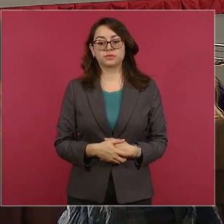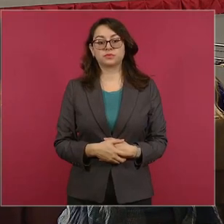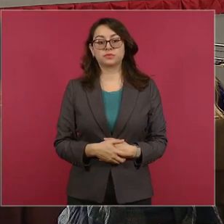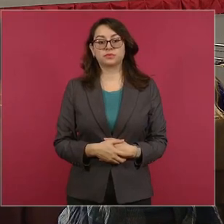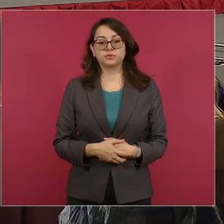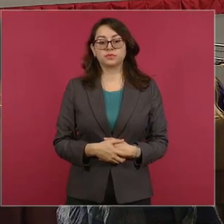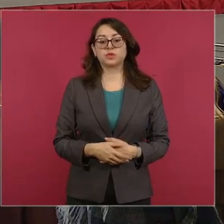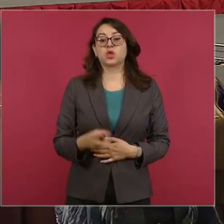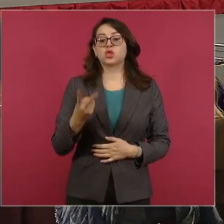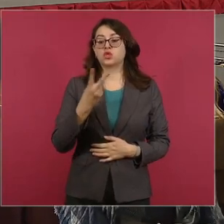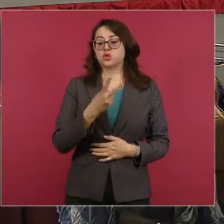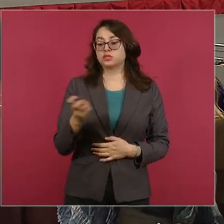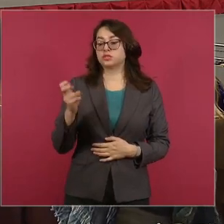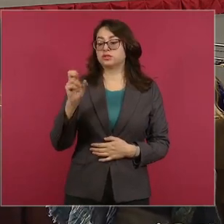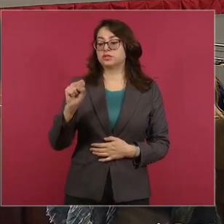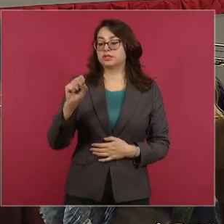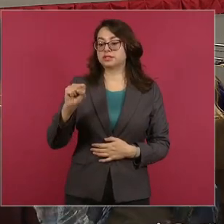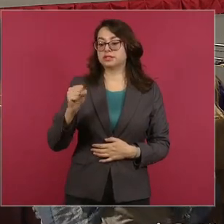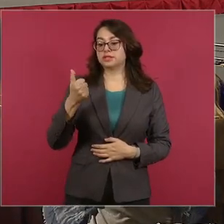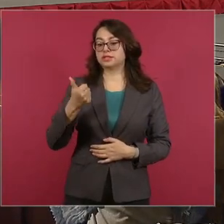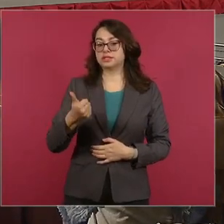266 votos a favor,